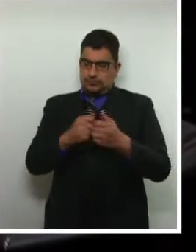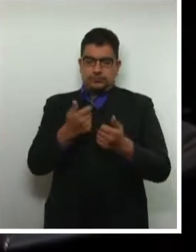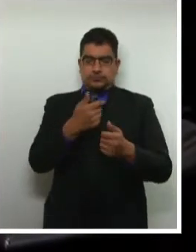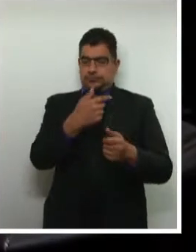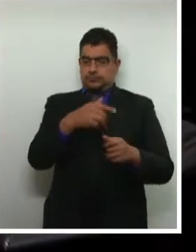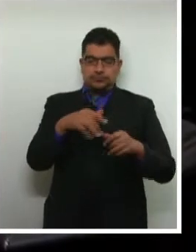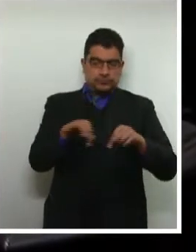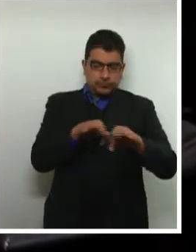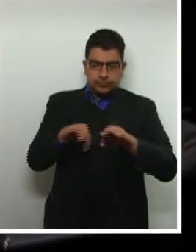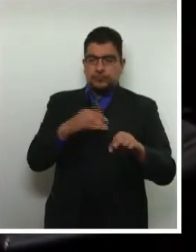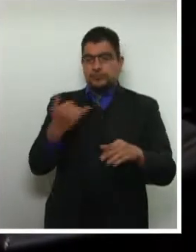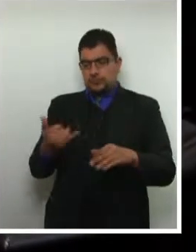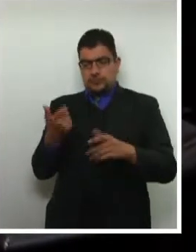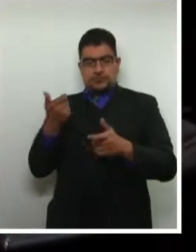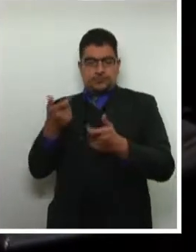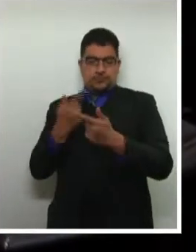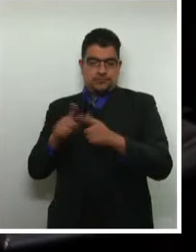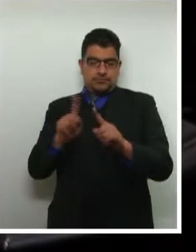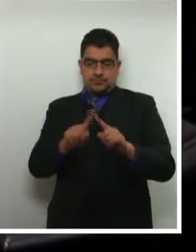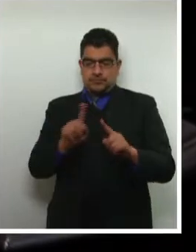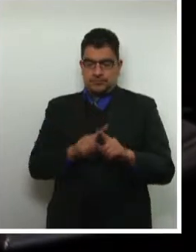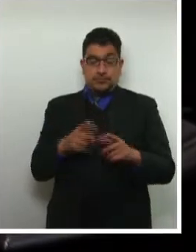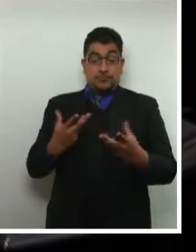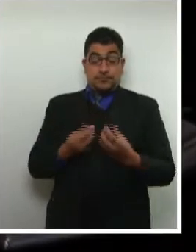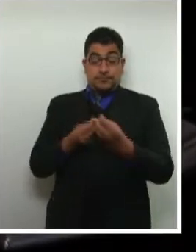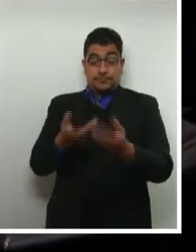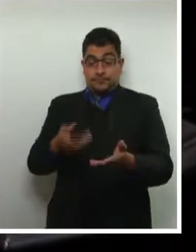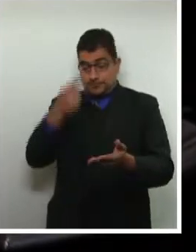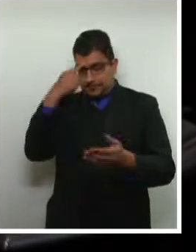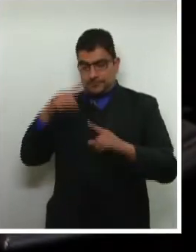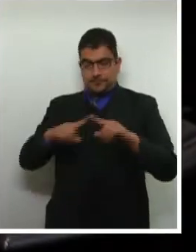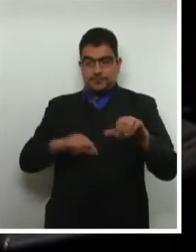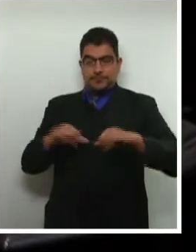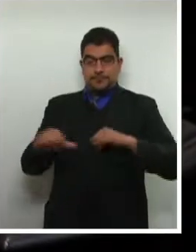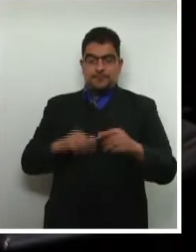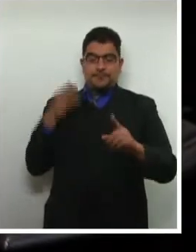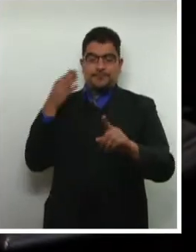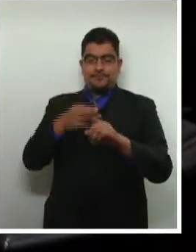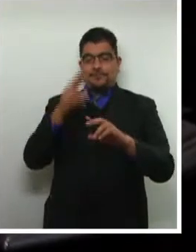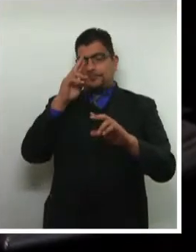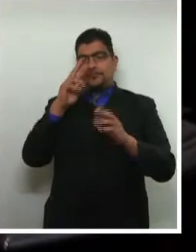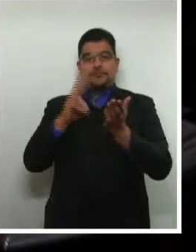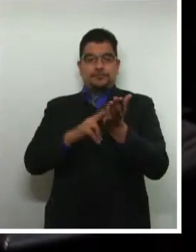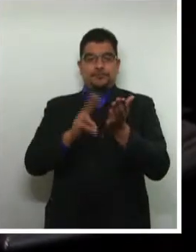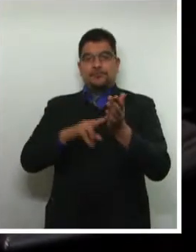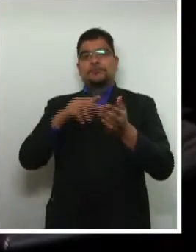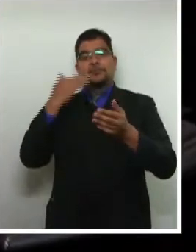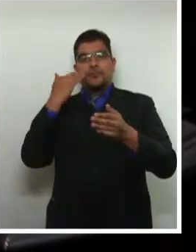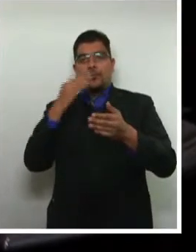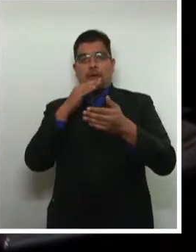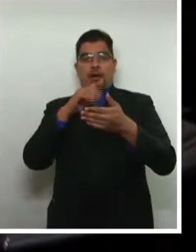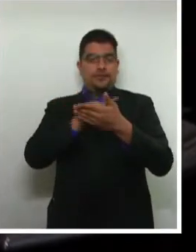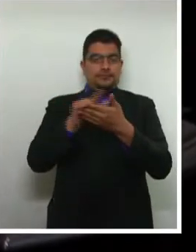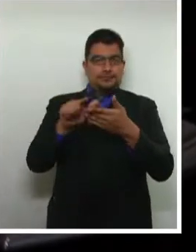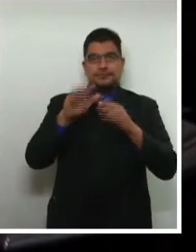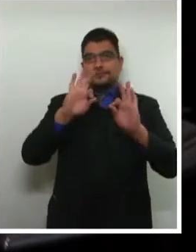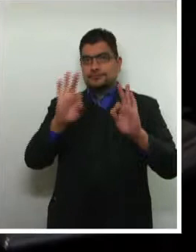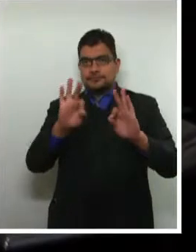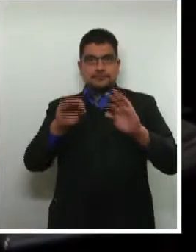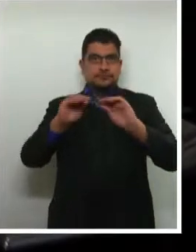financiera. En el desempeño de las actividades se respetarán los principios de transparencia, rendición de cuentas